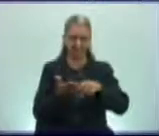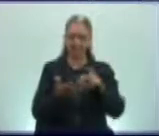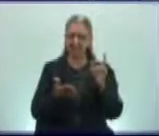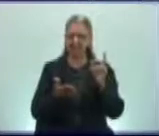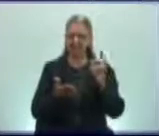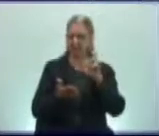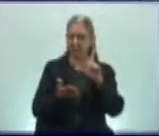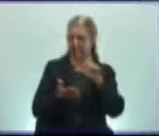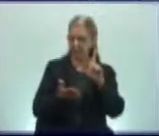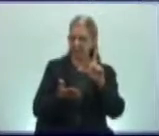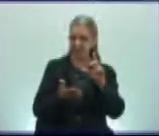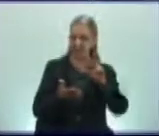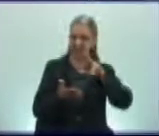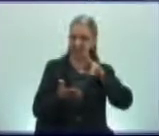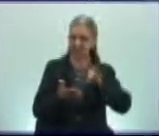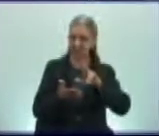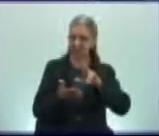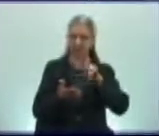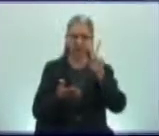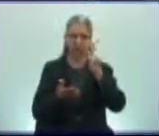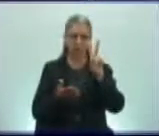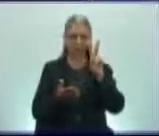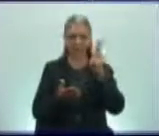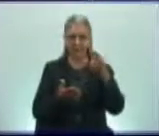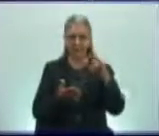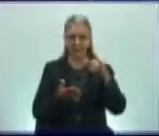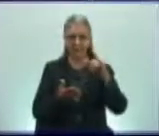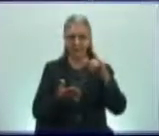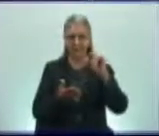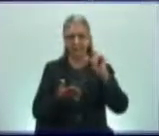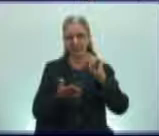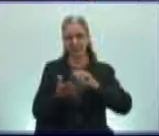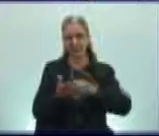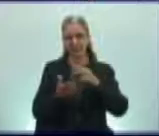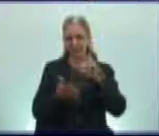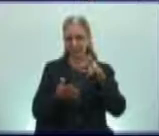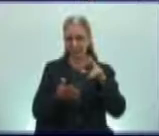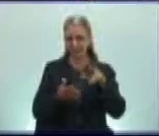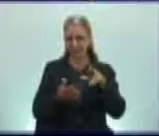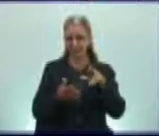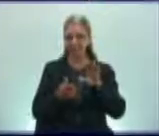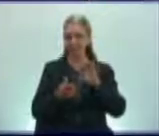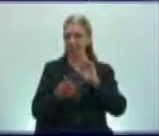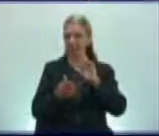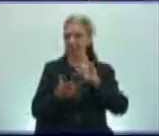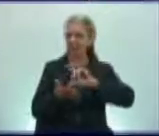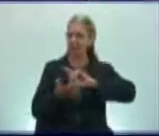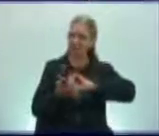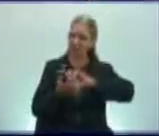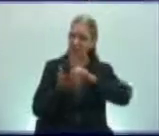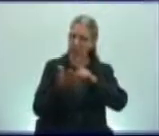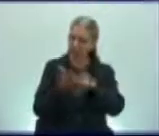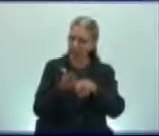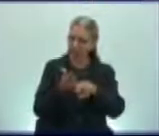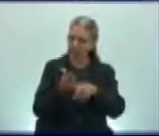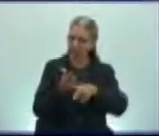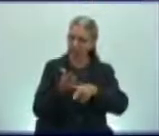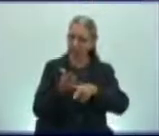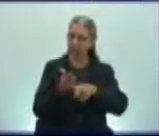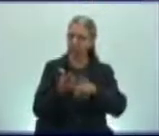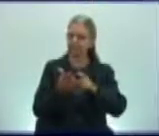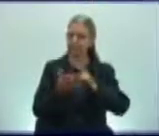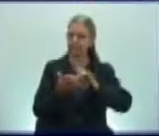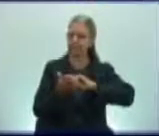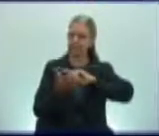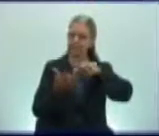por el radio. Y en el caso de la longitud de un arco de circunferencia, la calculamos a través de la expresión dada por